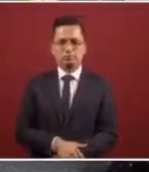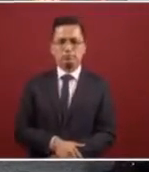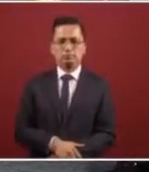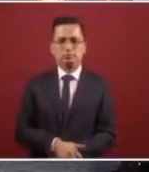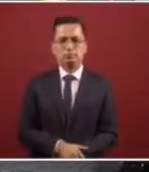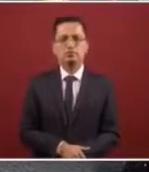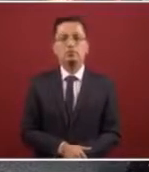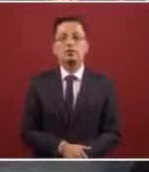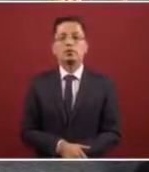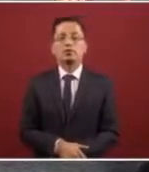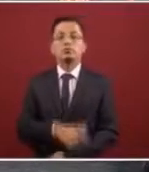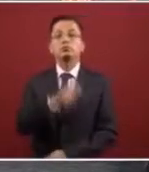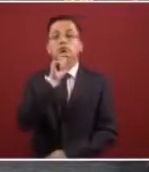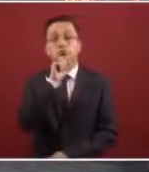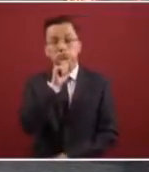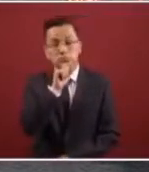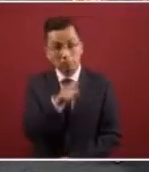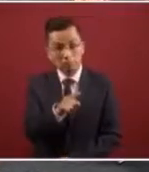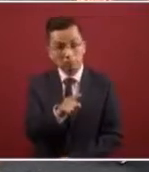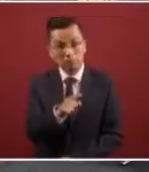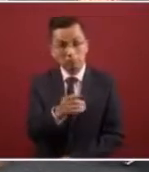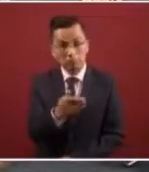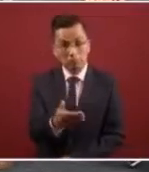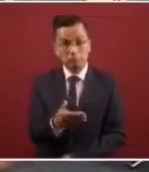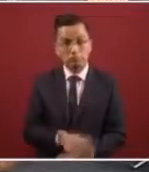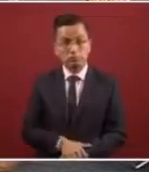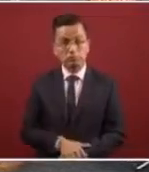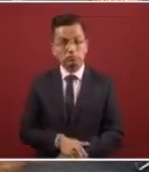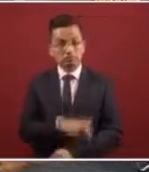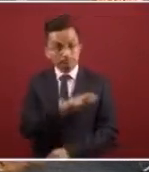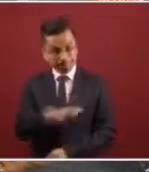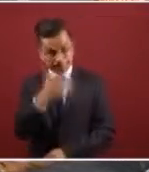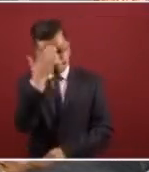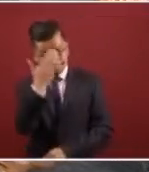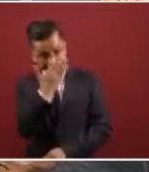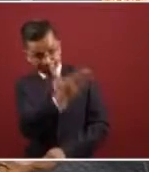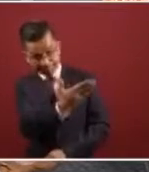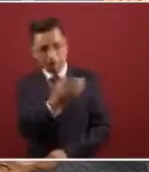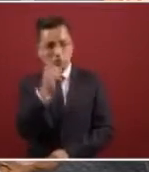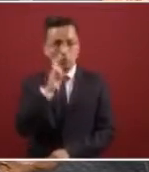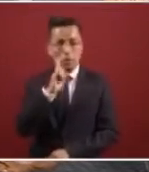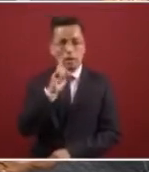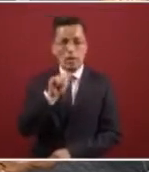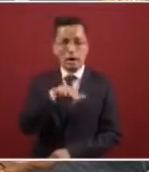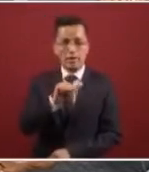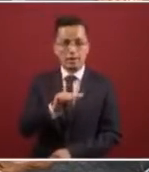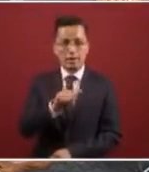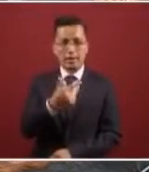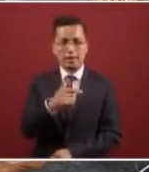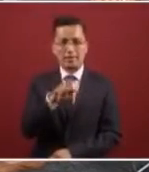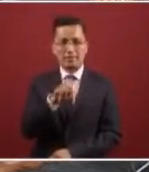mi reconocimiento a Ana Guevara.